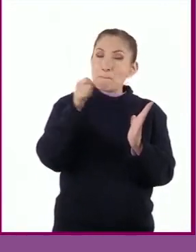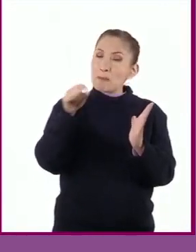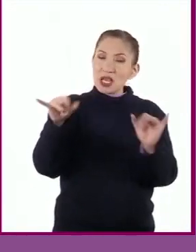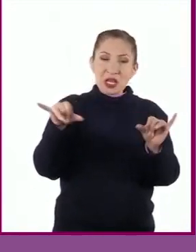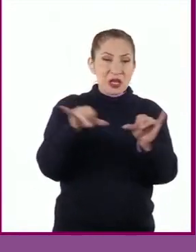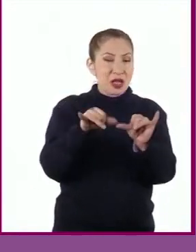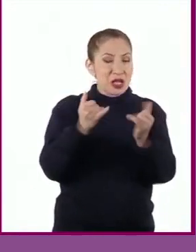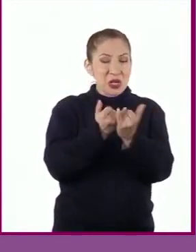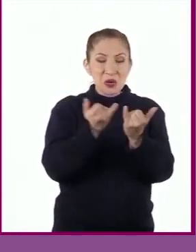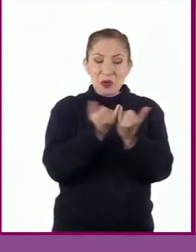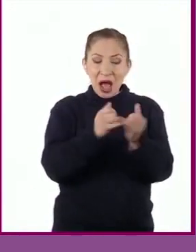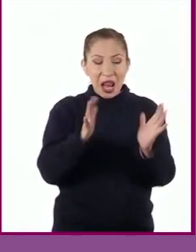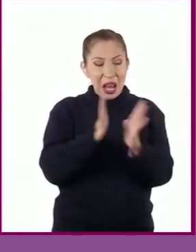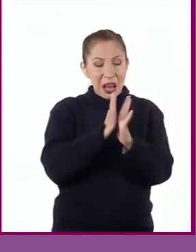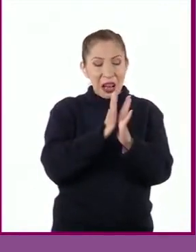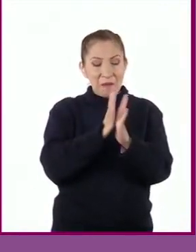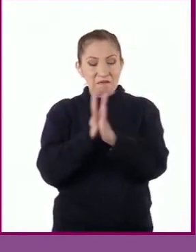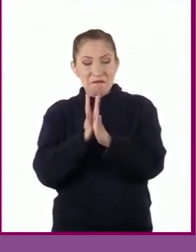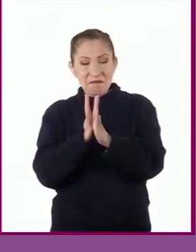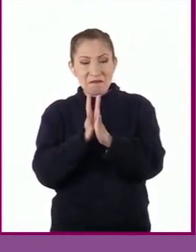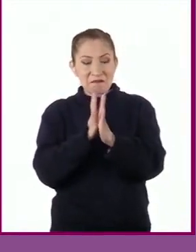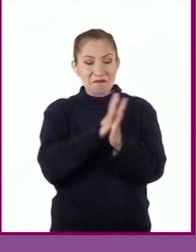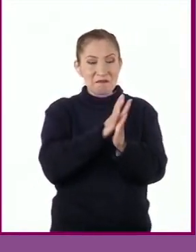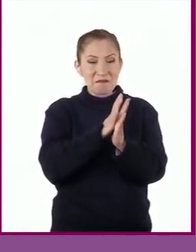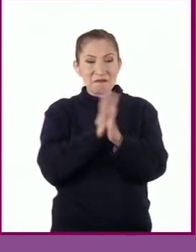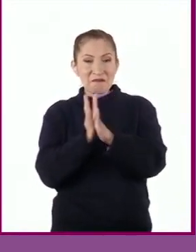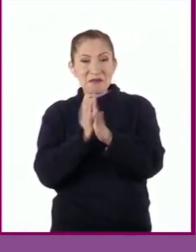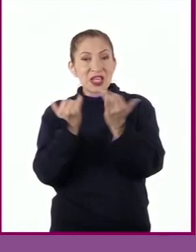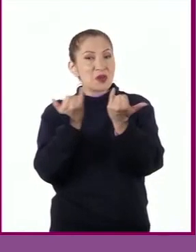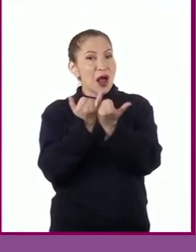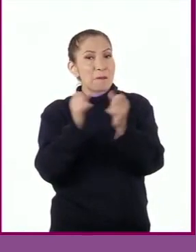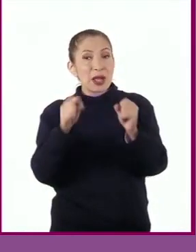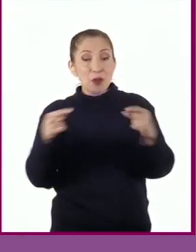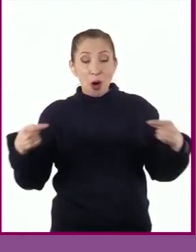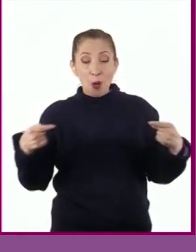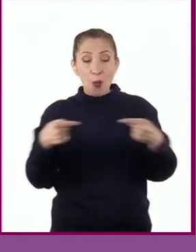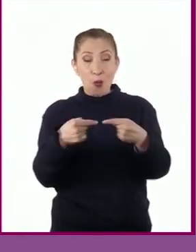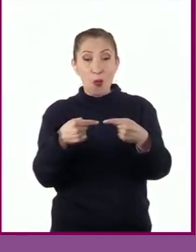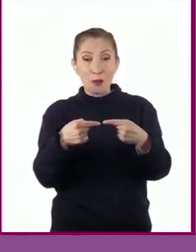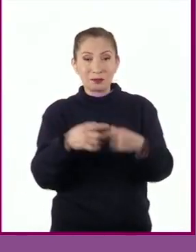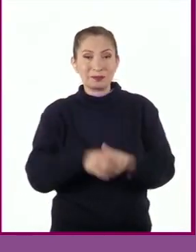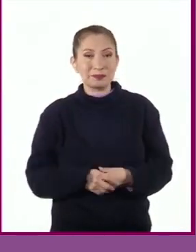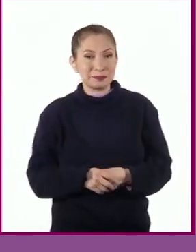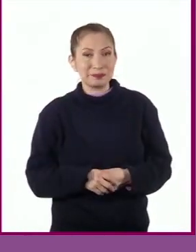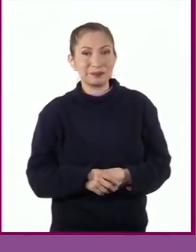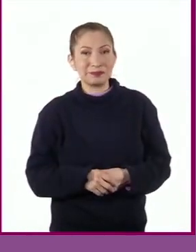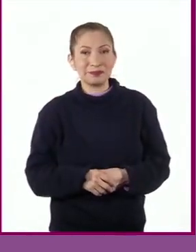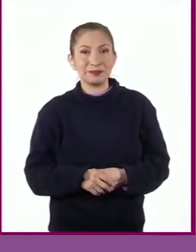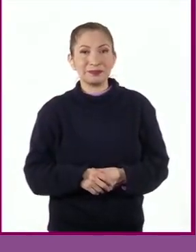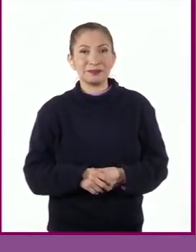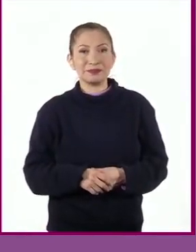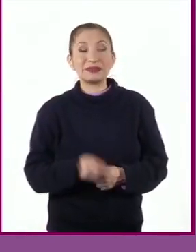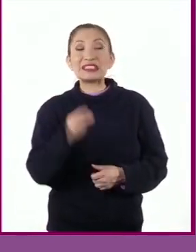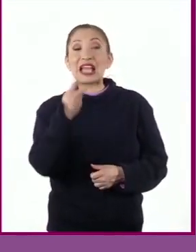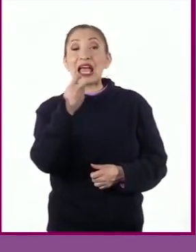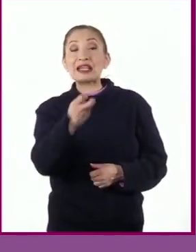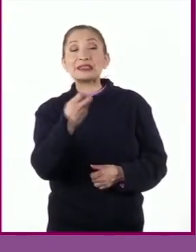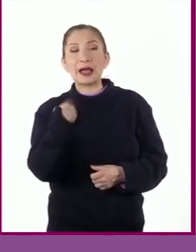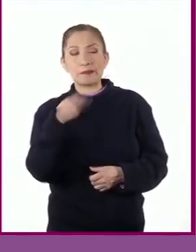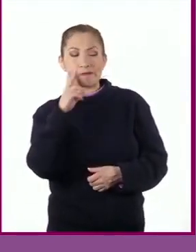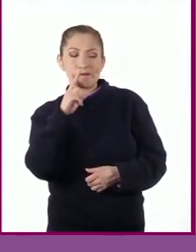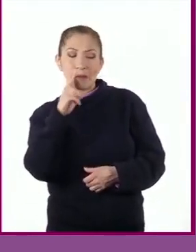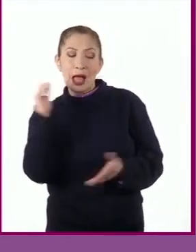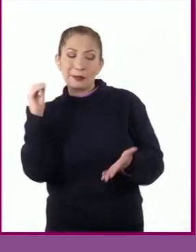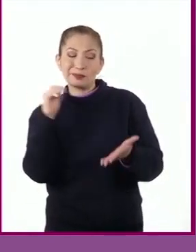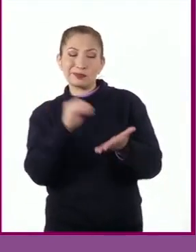tiempo una fuerza sobre el primero de igual magnitud y en sentido contrario. Este hecho es